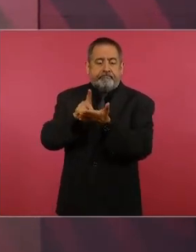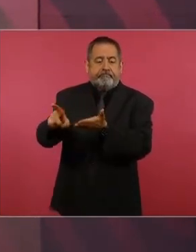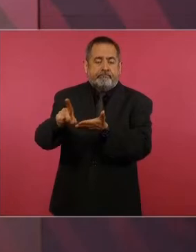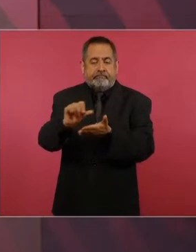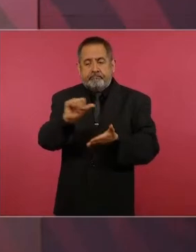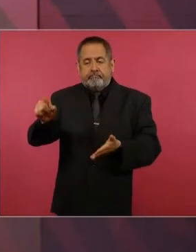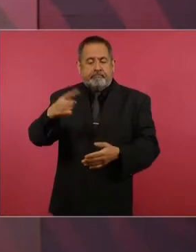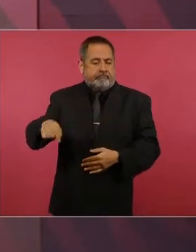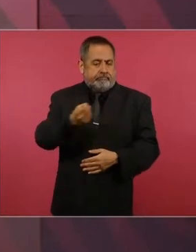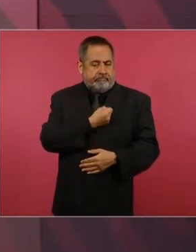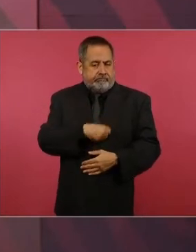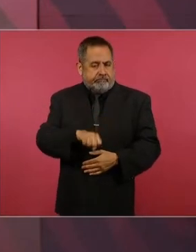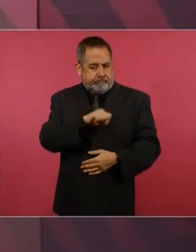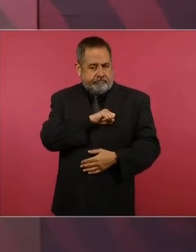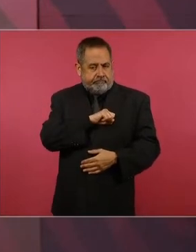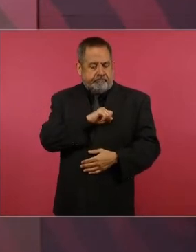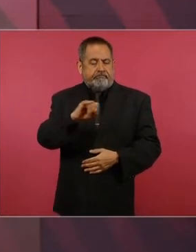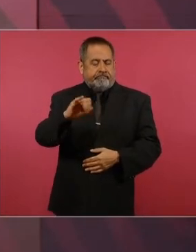salud.